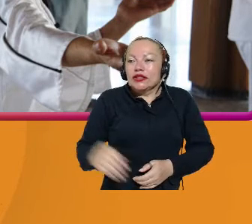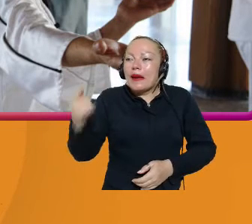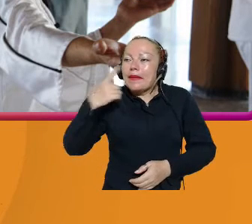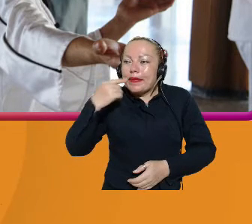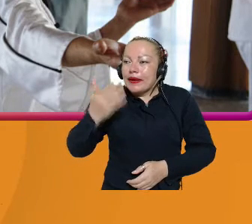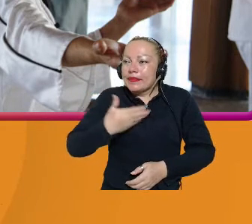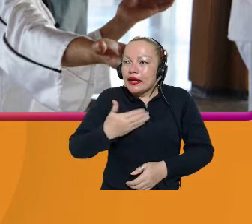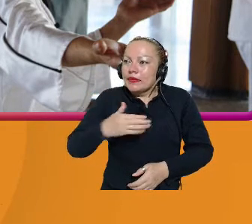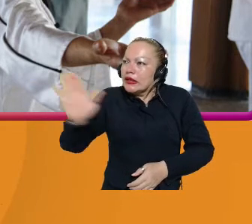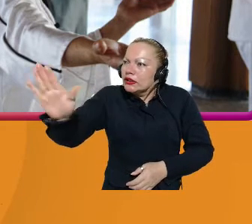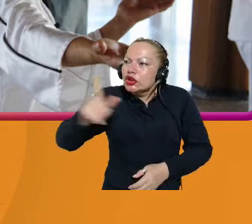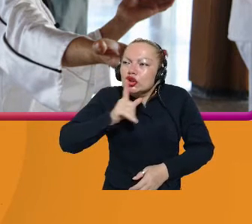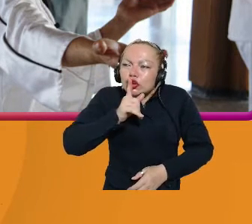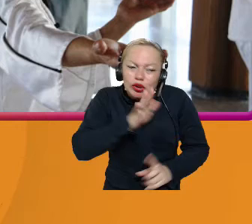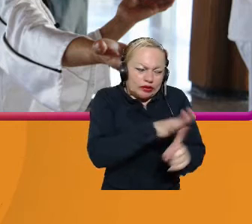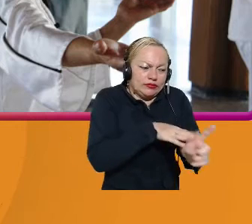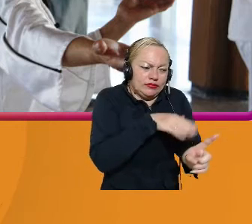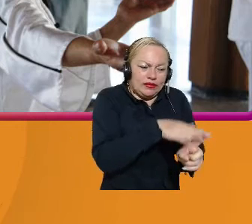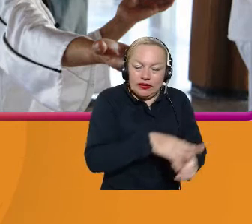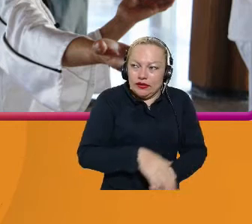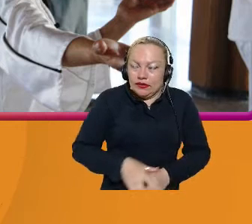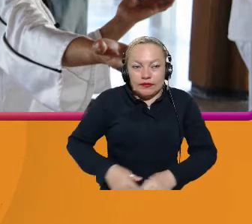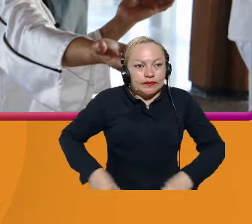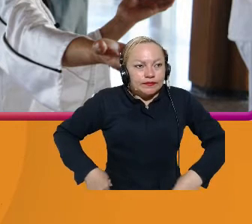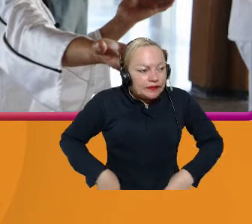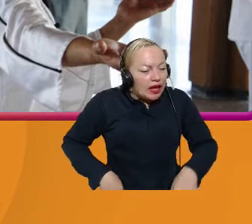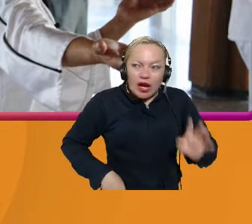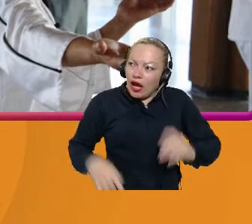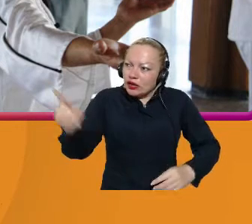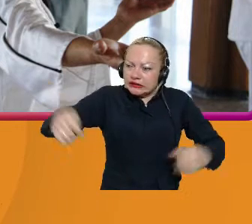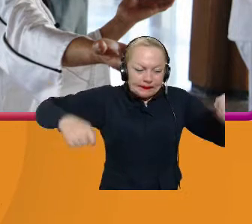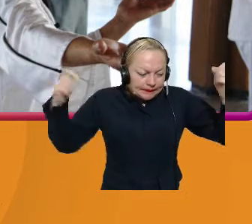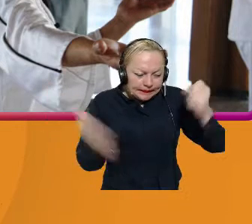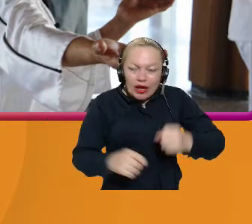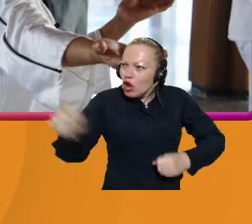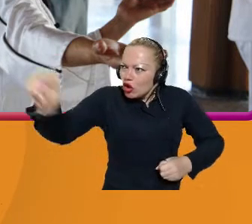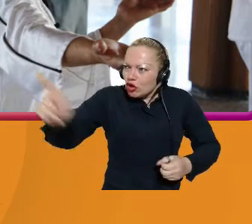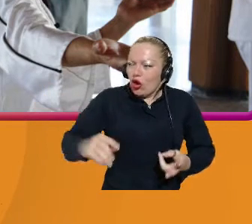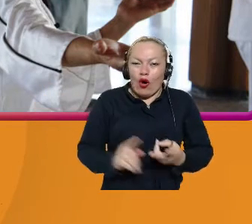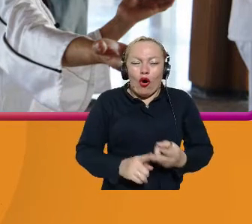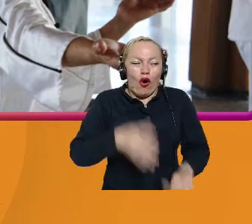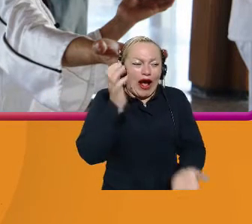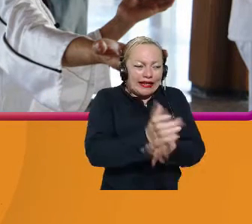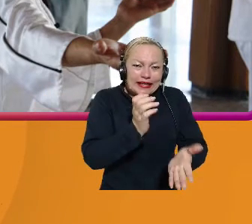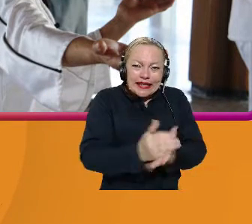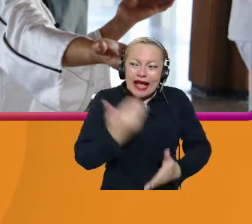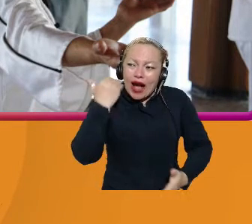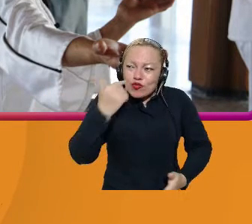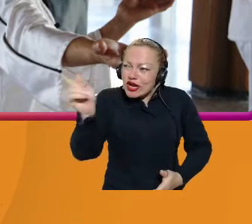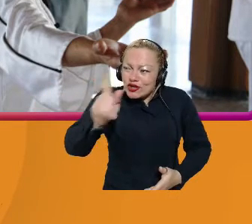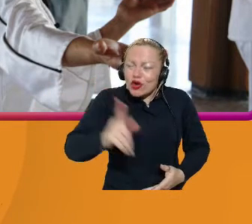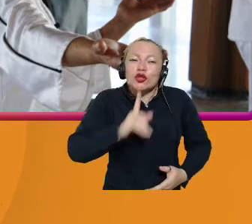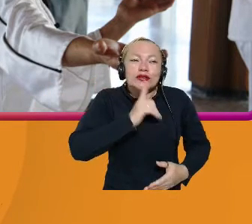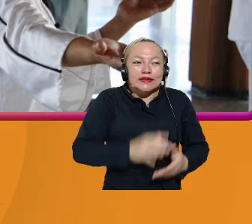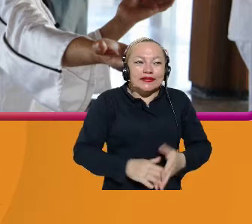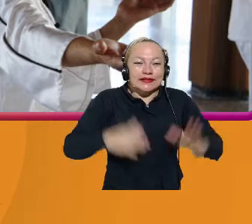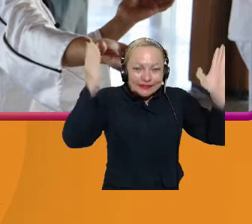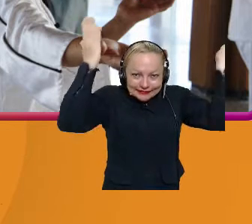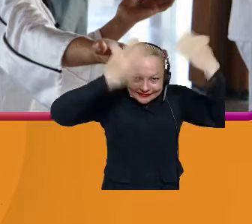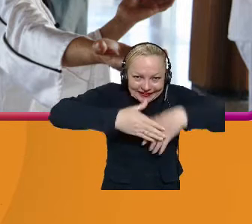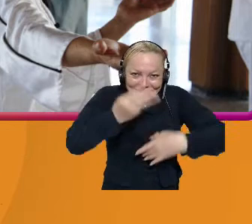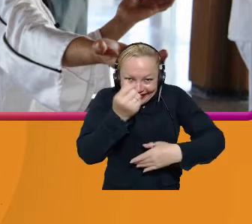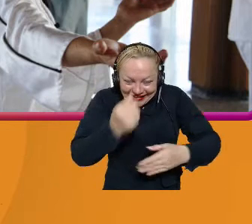papá. Abuelo que se respete, ¿cierto? No le pegue al niño, no regañe a la niña, ¿cierto? A escondidas dan plata.